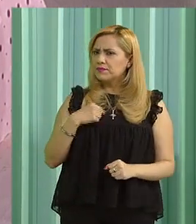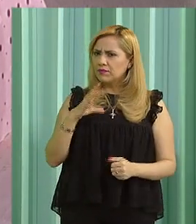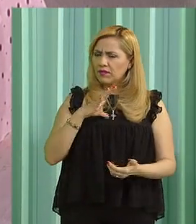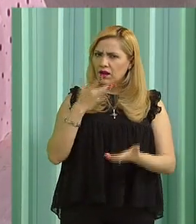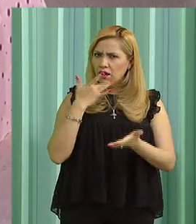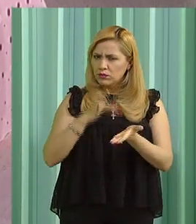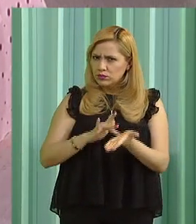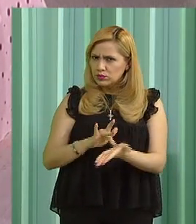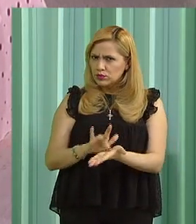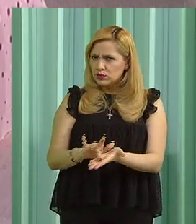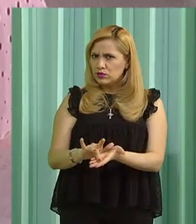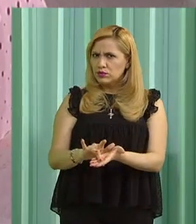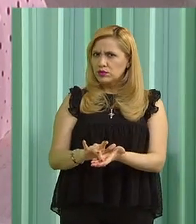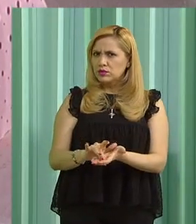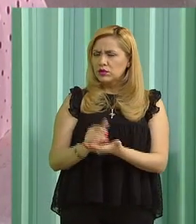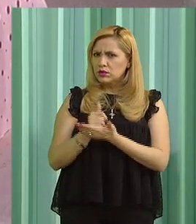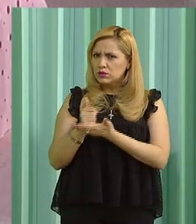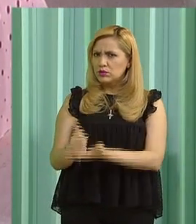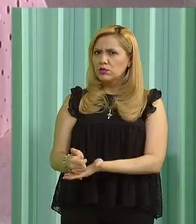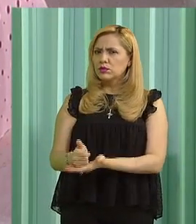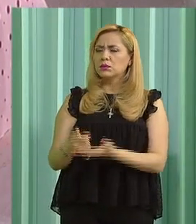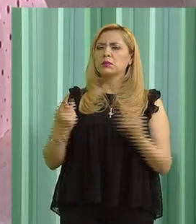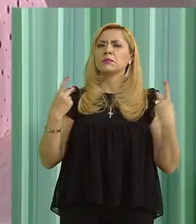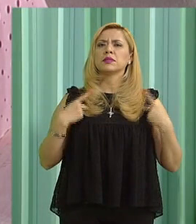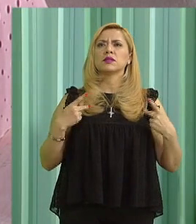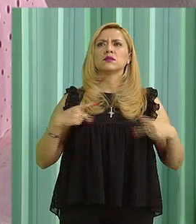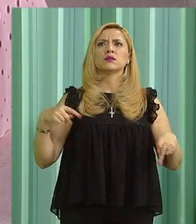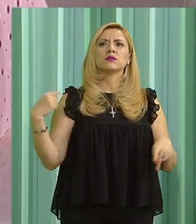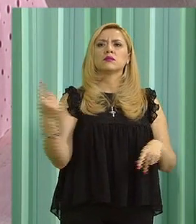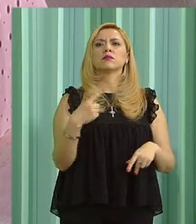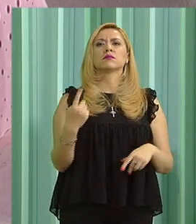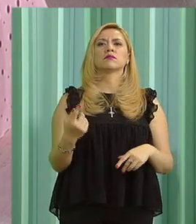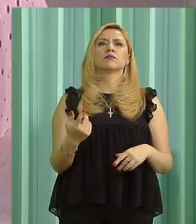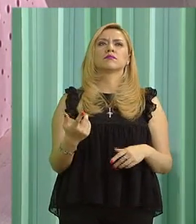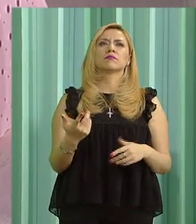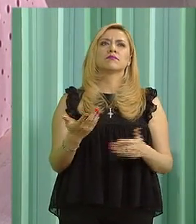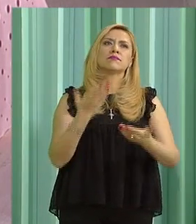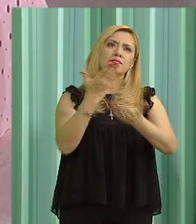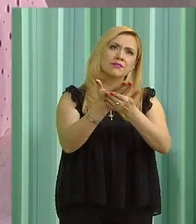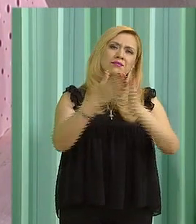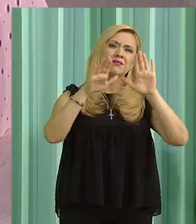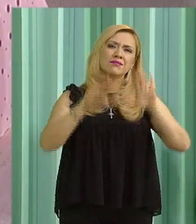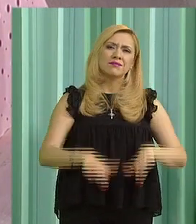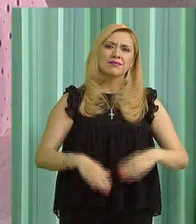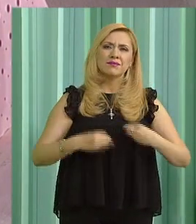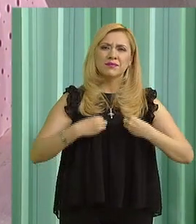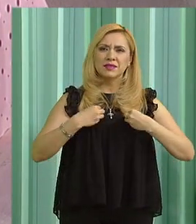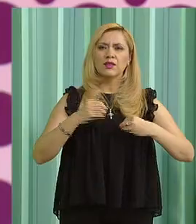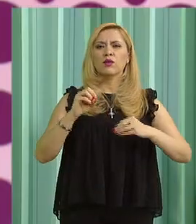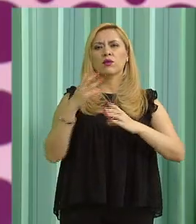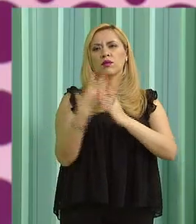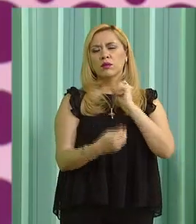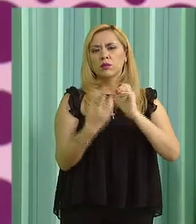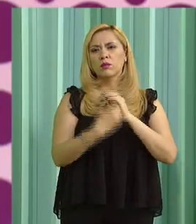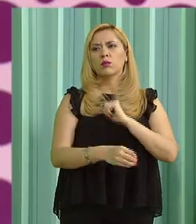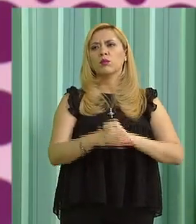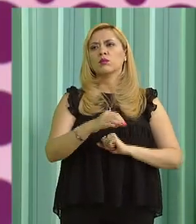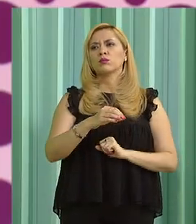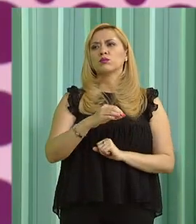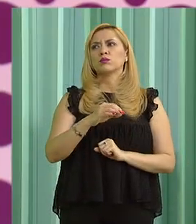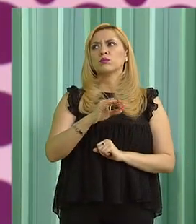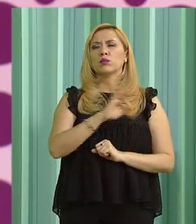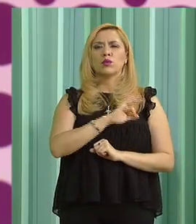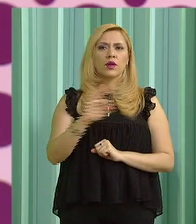apoyo a través de la cual las personas solicitantes de asilo o personas ya refugiadas pueden,